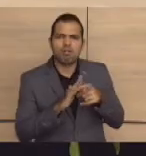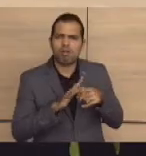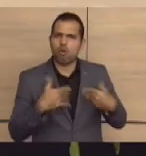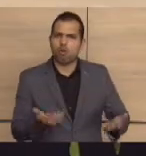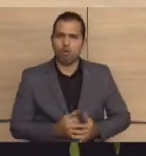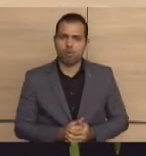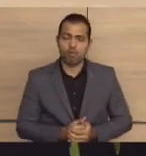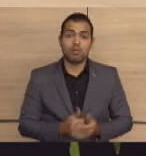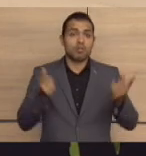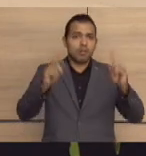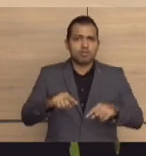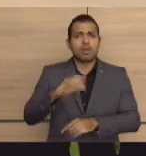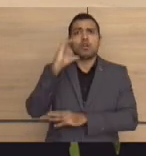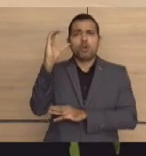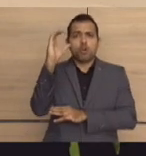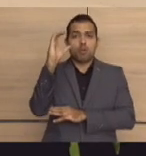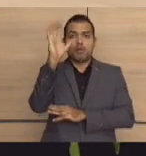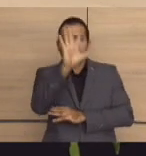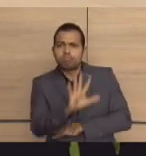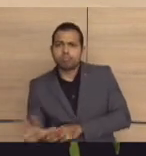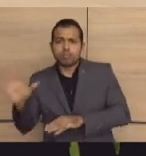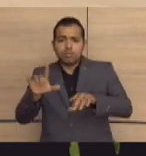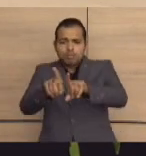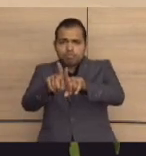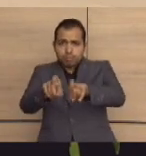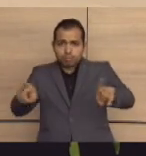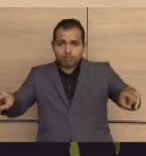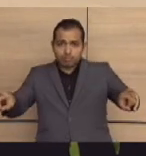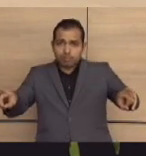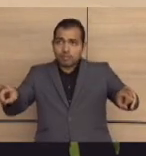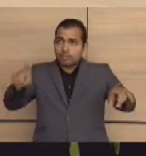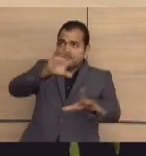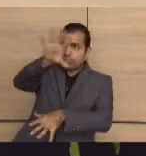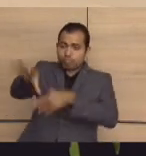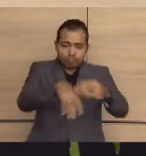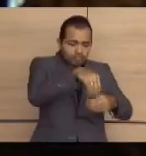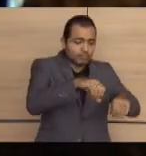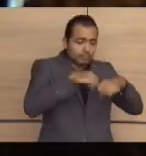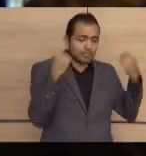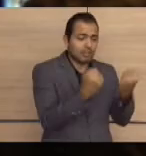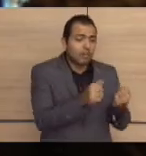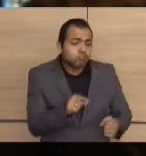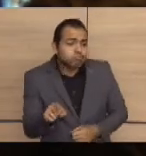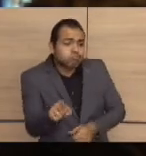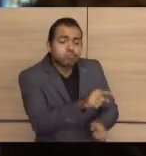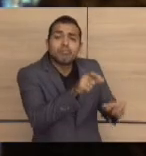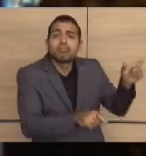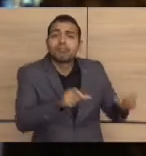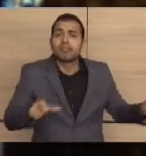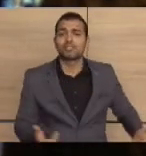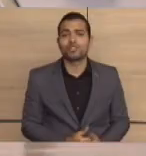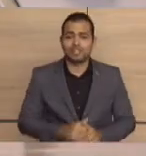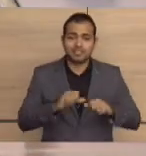del país en un mismo salón, representado por equipos de todo el territorio nacional, pues yo